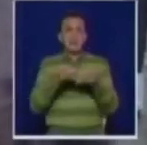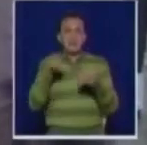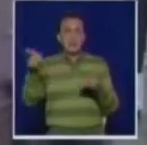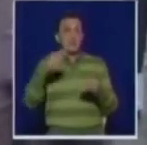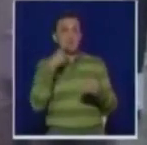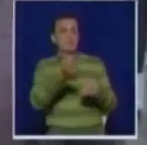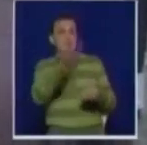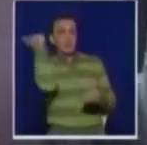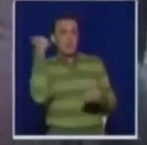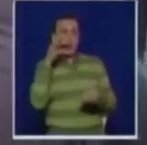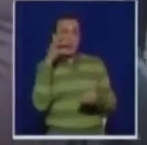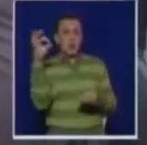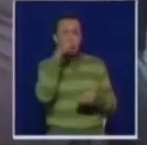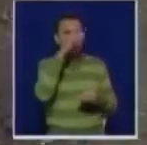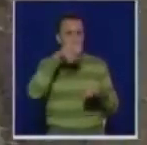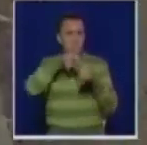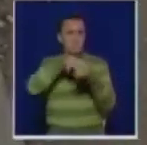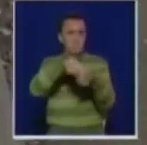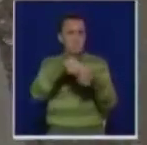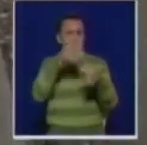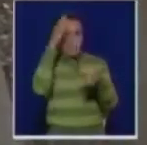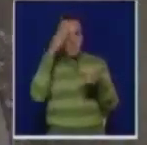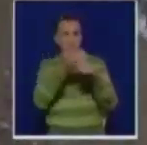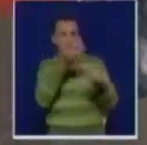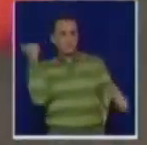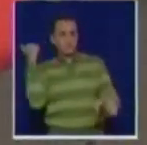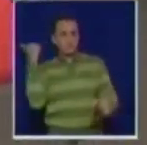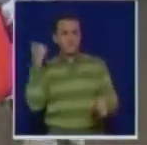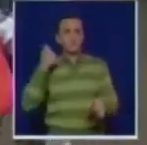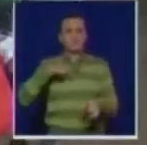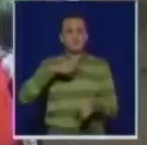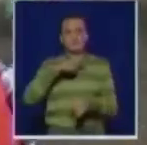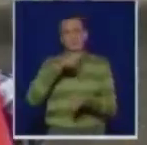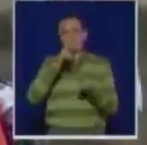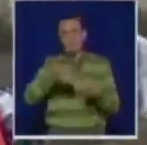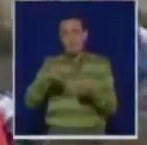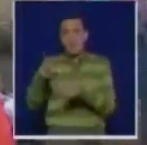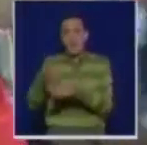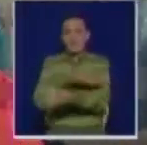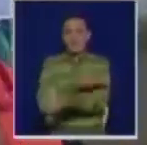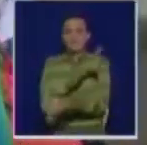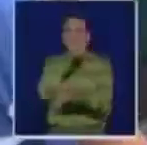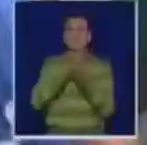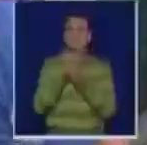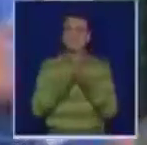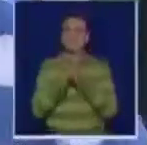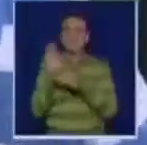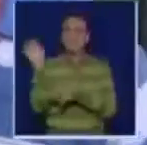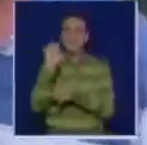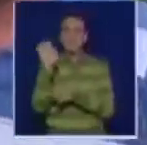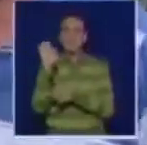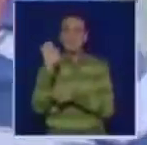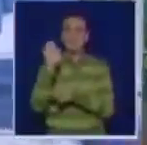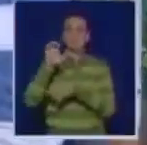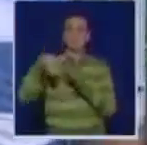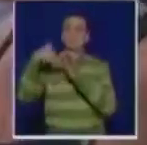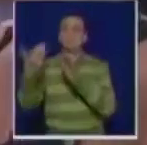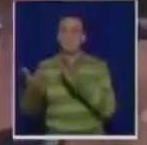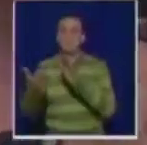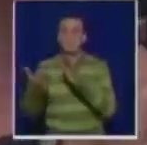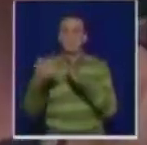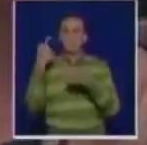hombres, para eso a nosotros fue muy duro. Un paseo a Ecuador que empezó con sonrisas, se convirtió en pánico y hoy finalizó con